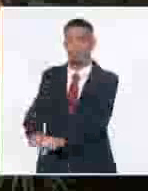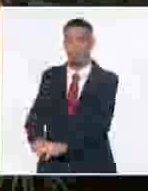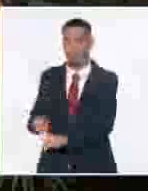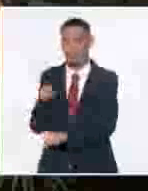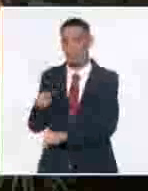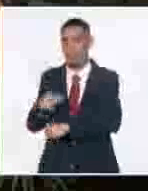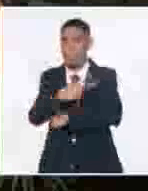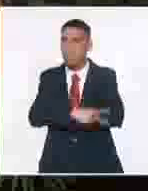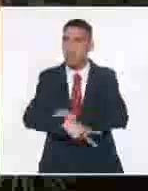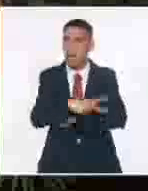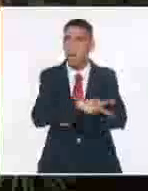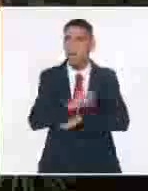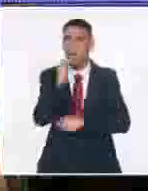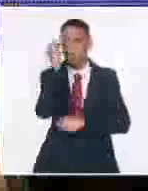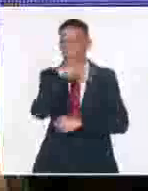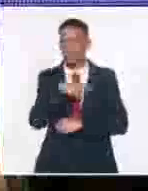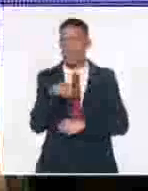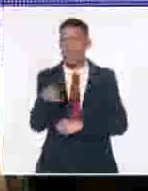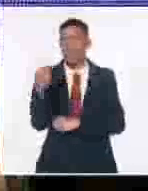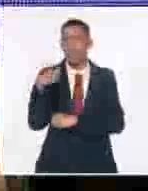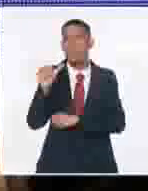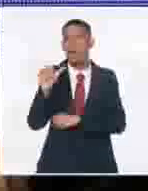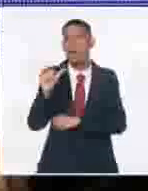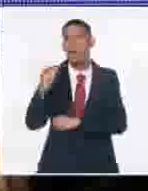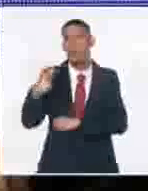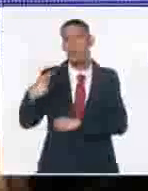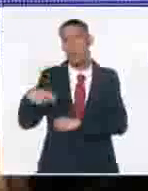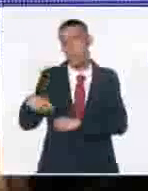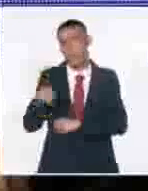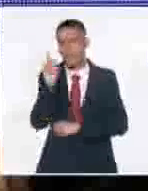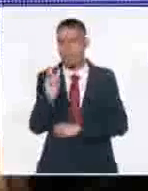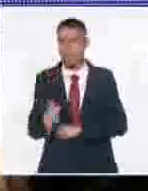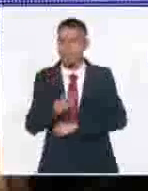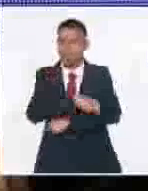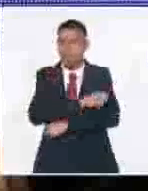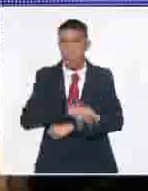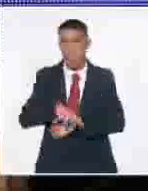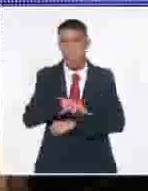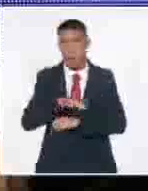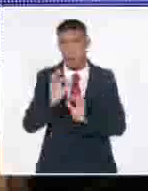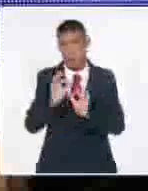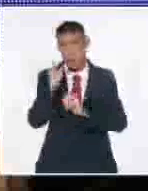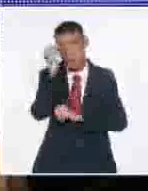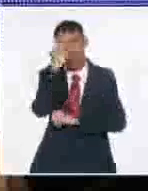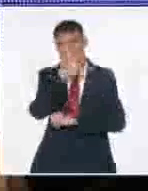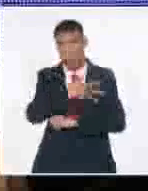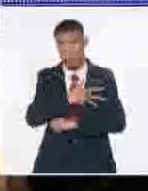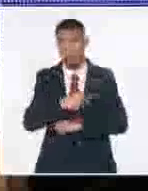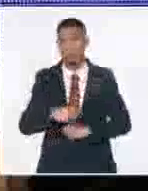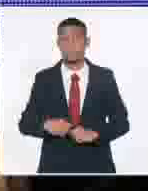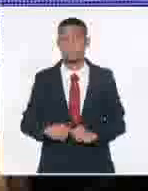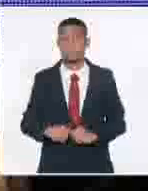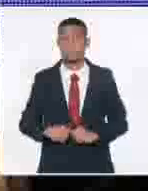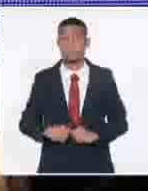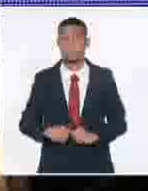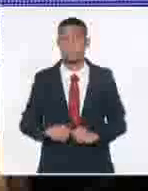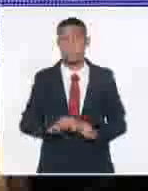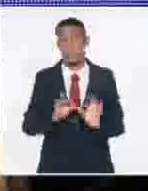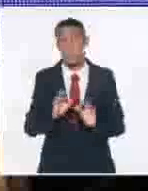la violación de los derechos inalienables del pueblo palestino en su propio